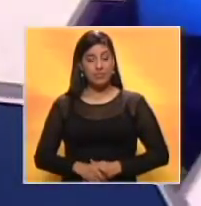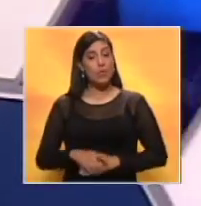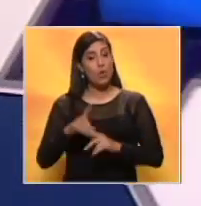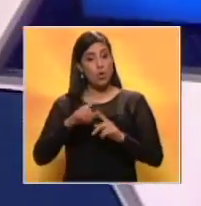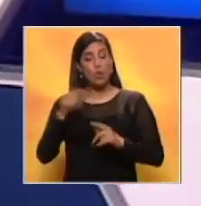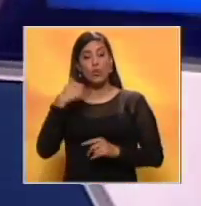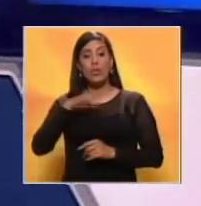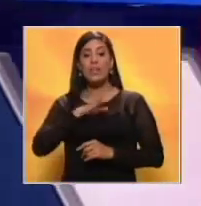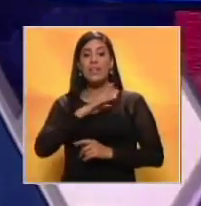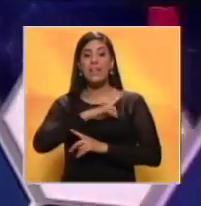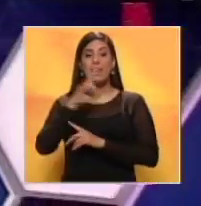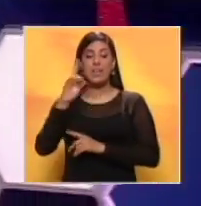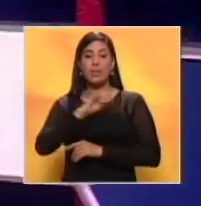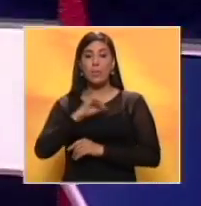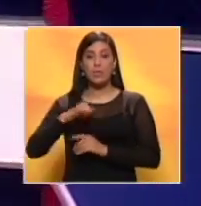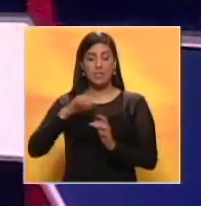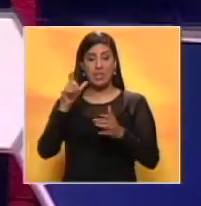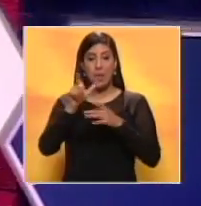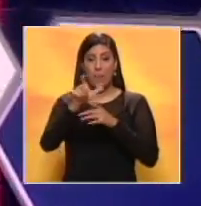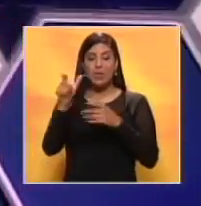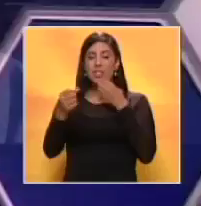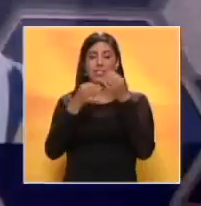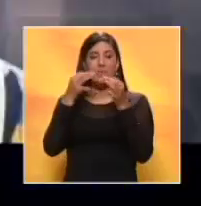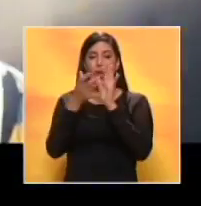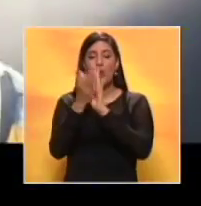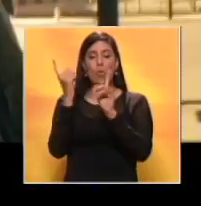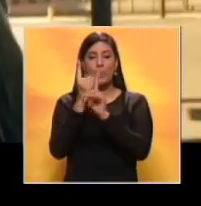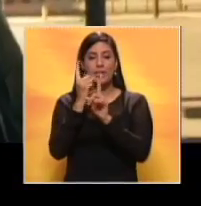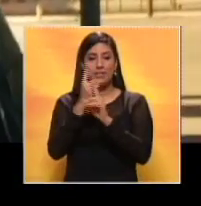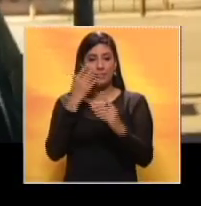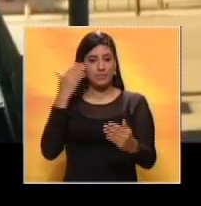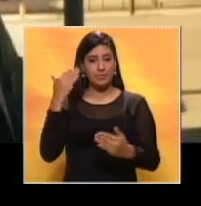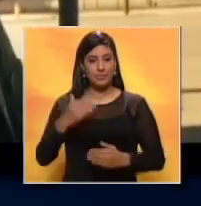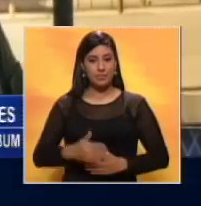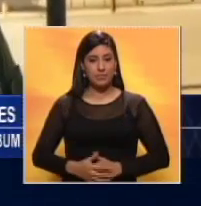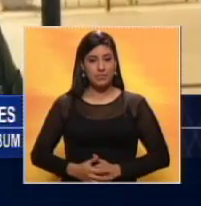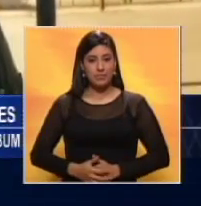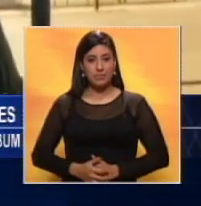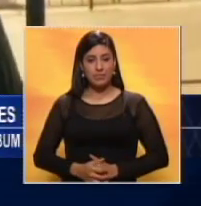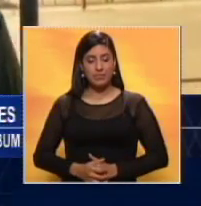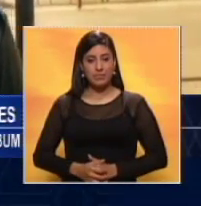Y Romeo creó un reto para sus seguidores. Veamos de qué se trata.